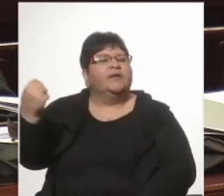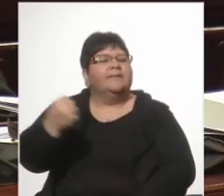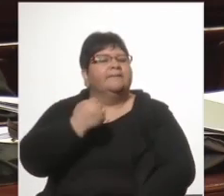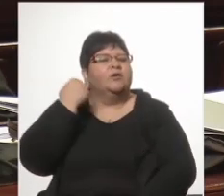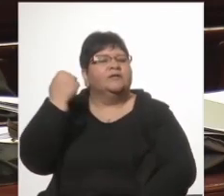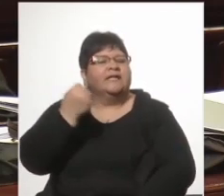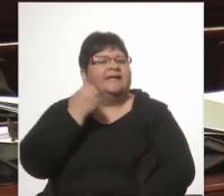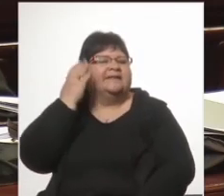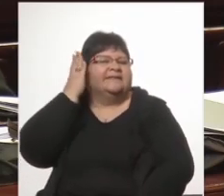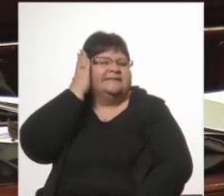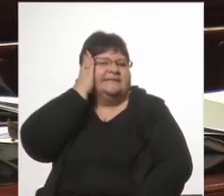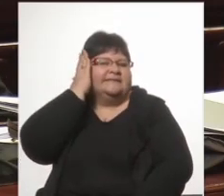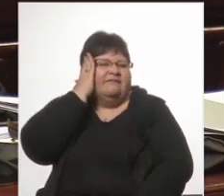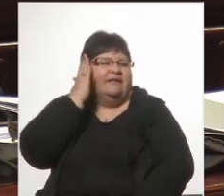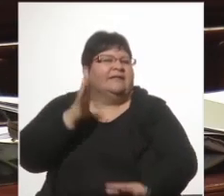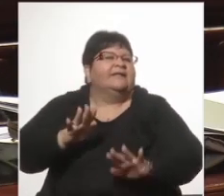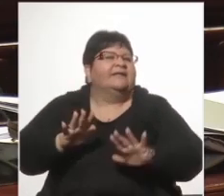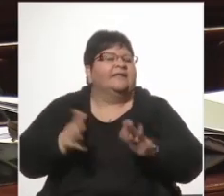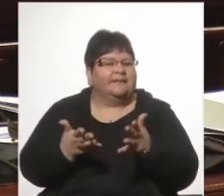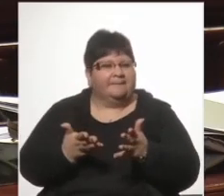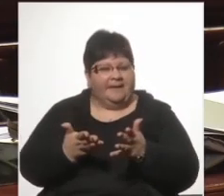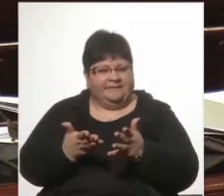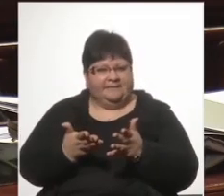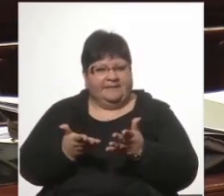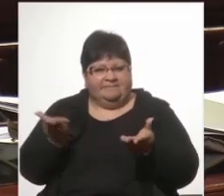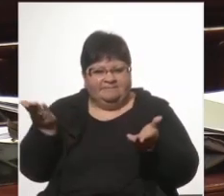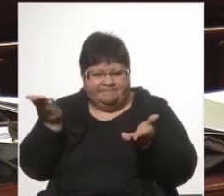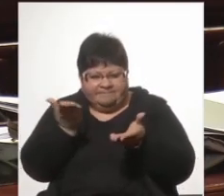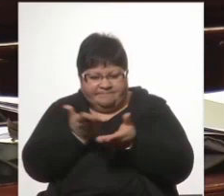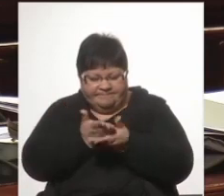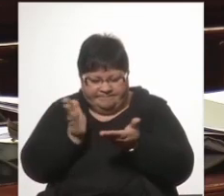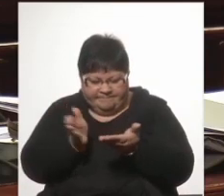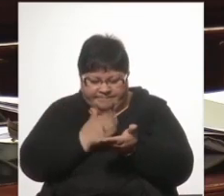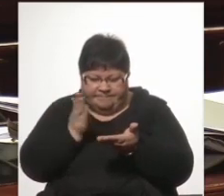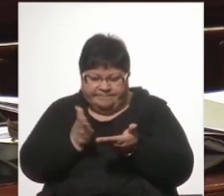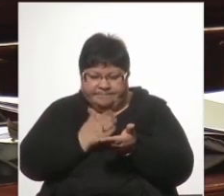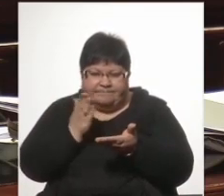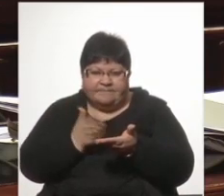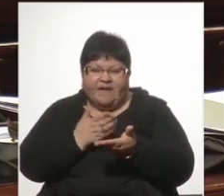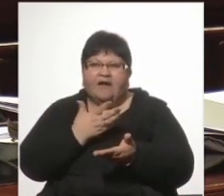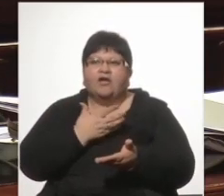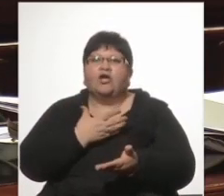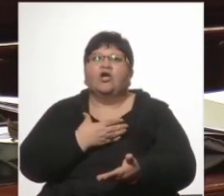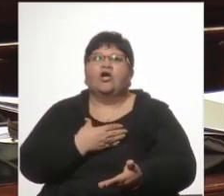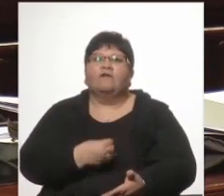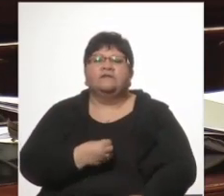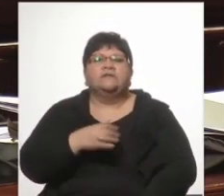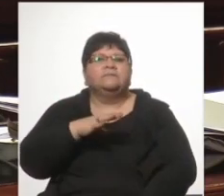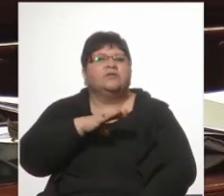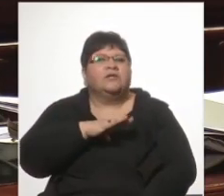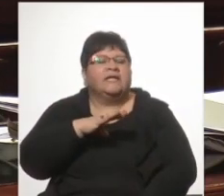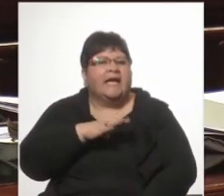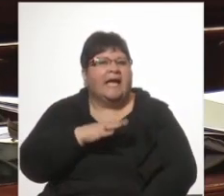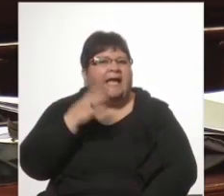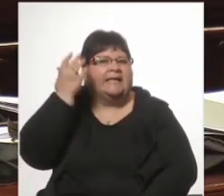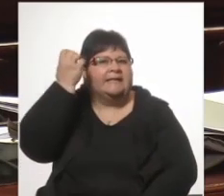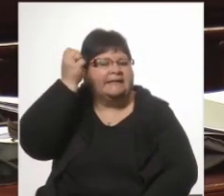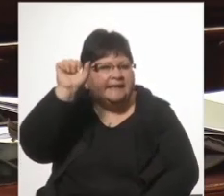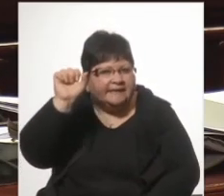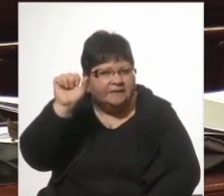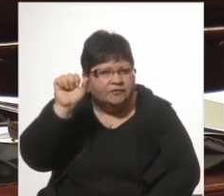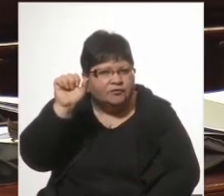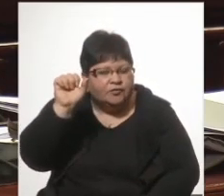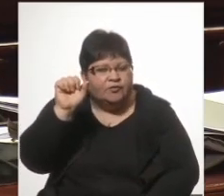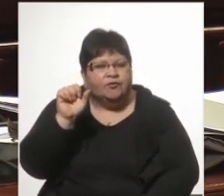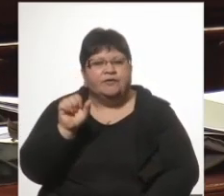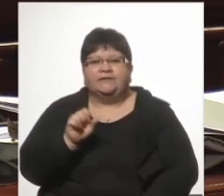deben reunirse elementos de convicción suficiente que nos generen el convencimiento que se ha perpetrado un hecho delictivo. Es